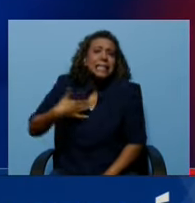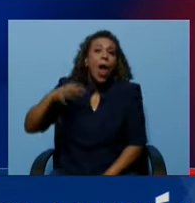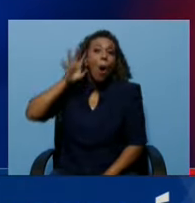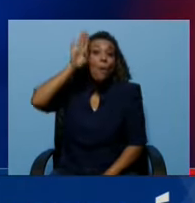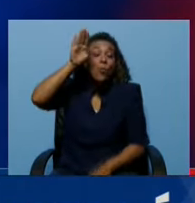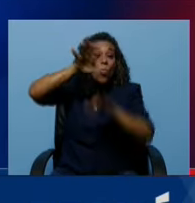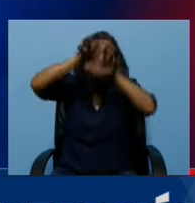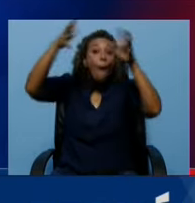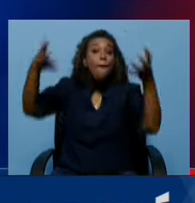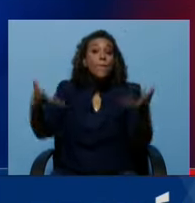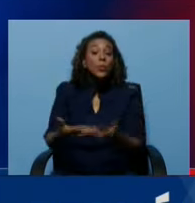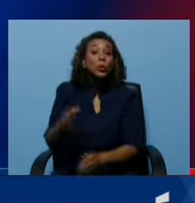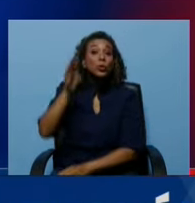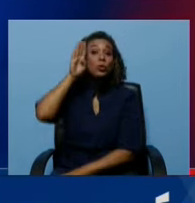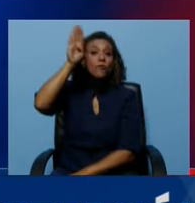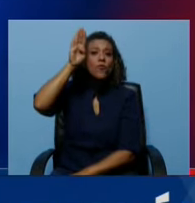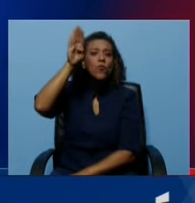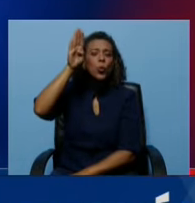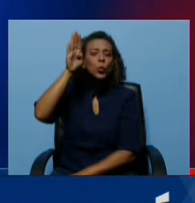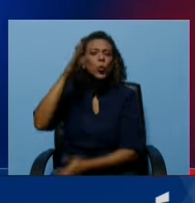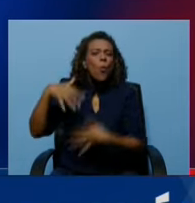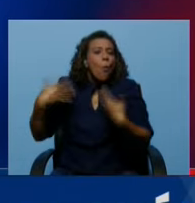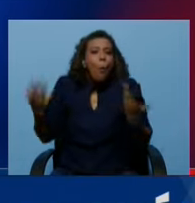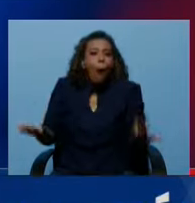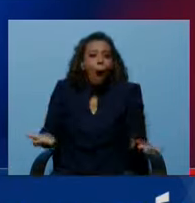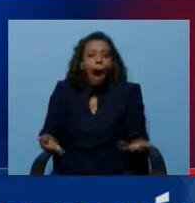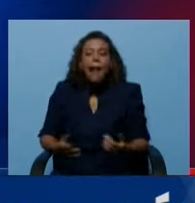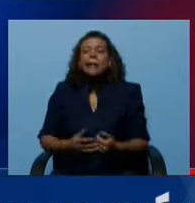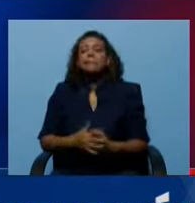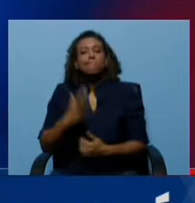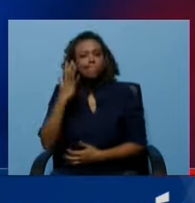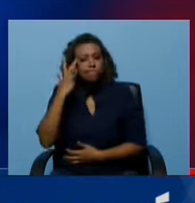mundo del mañana.